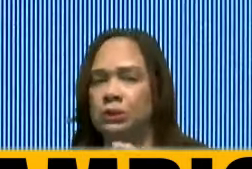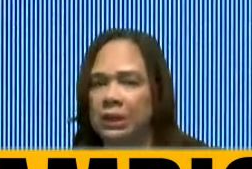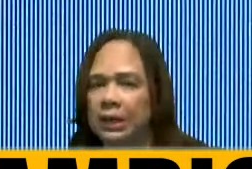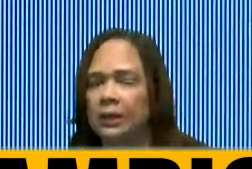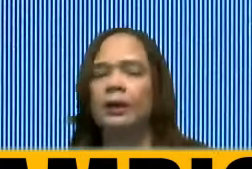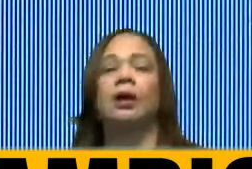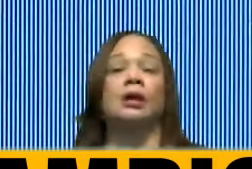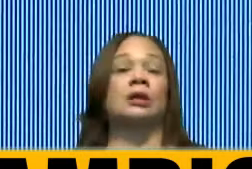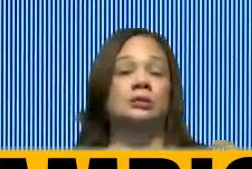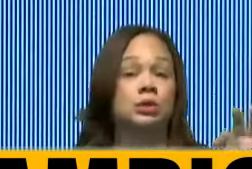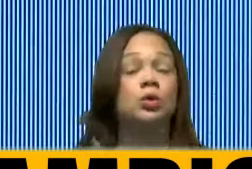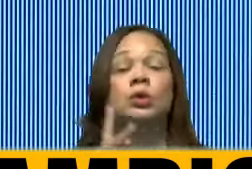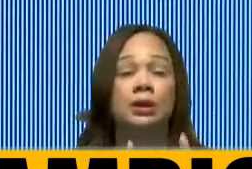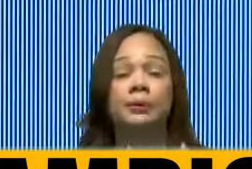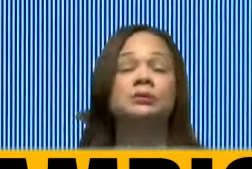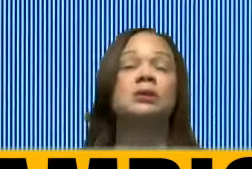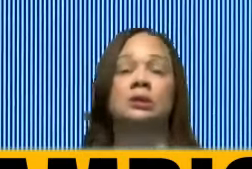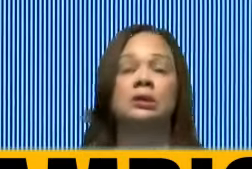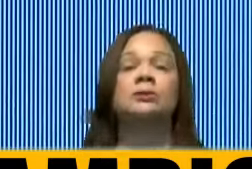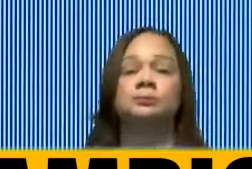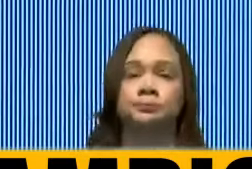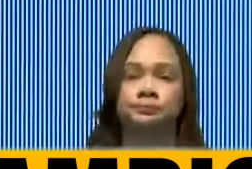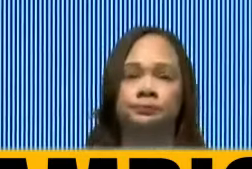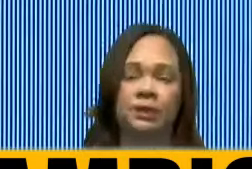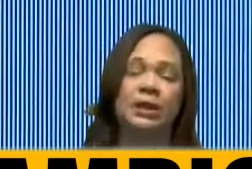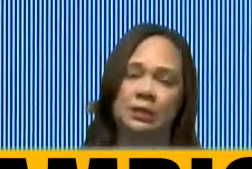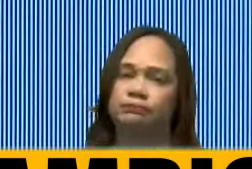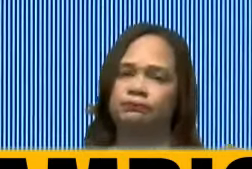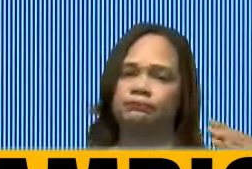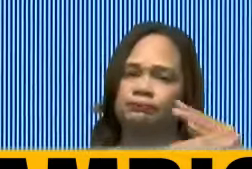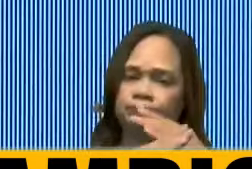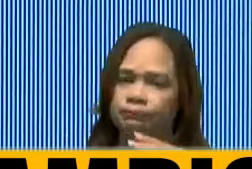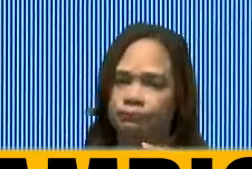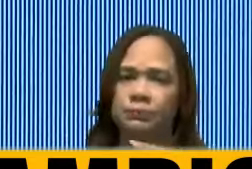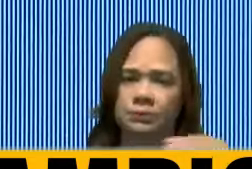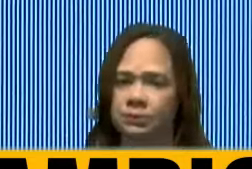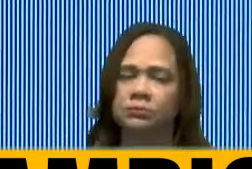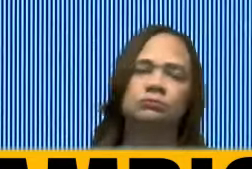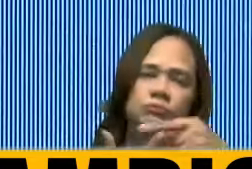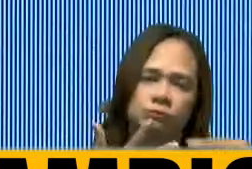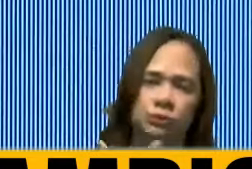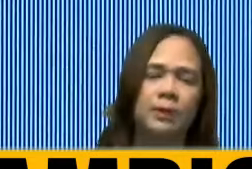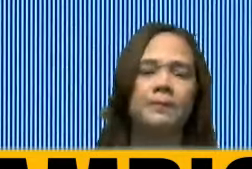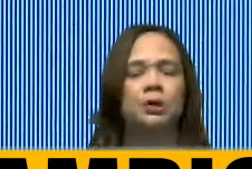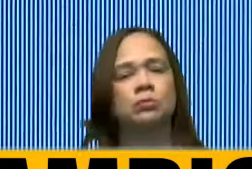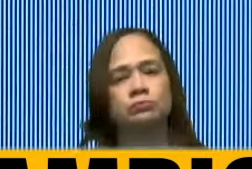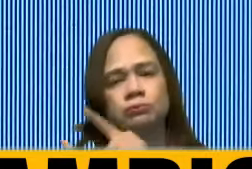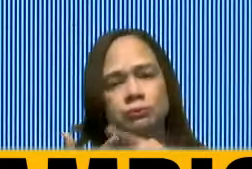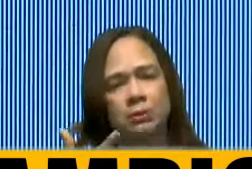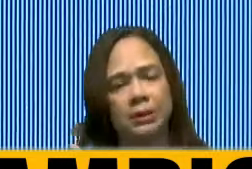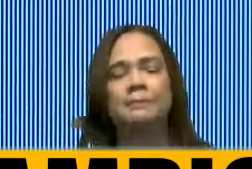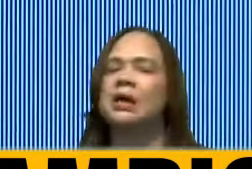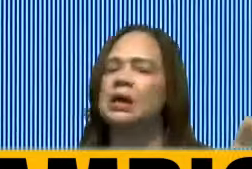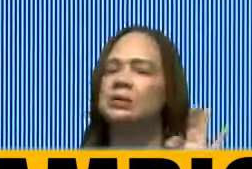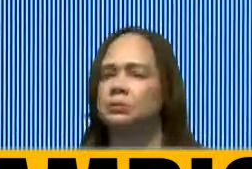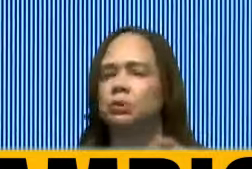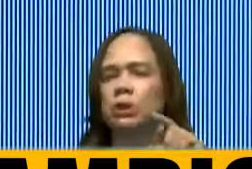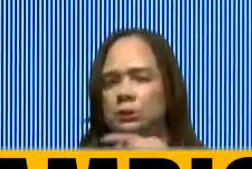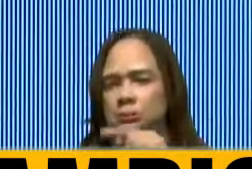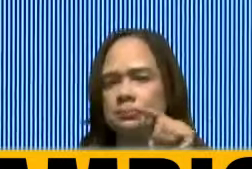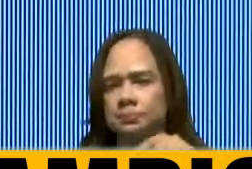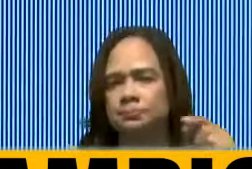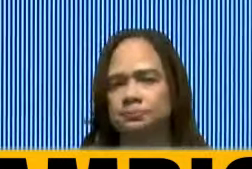a la Seguridad Ciudadana y a las infraestructuras entre otras Pero mayoritariamente a esas tres áreas Vamos